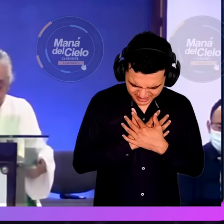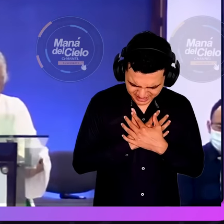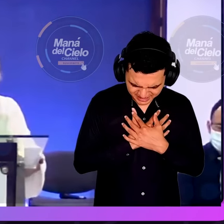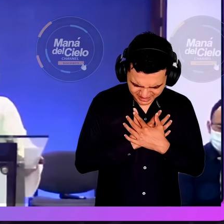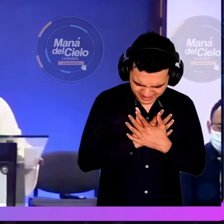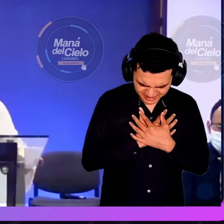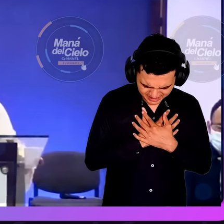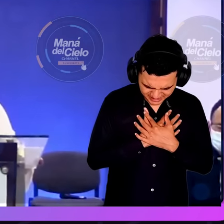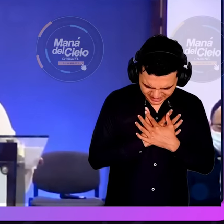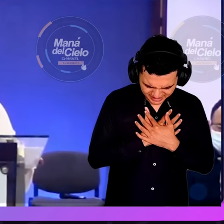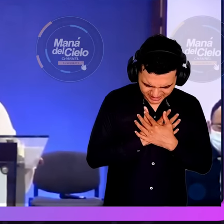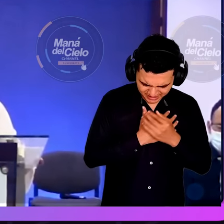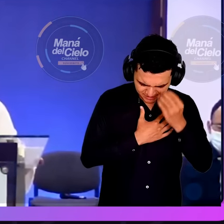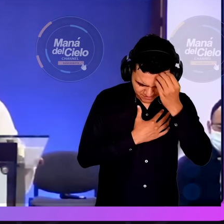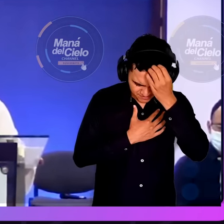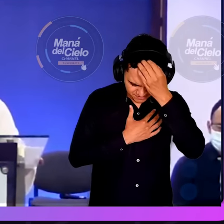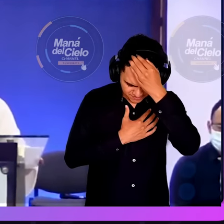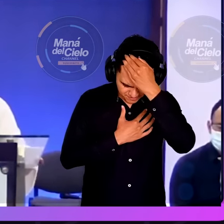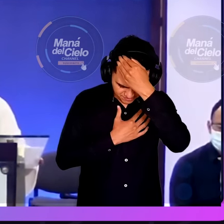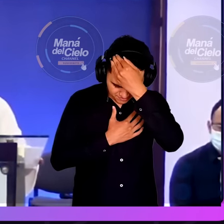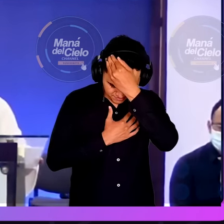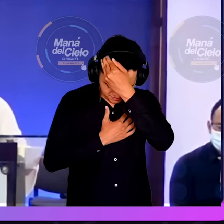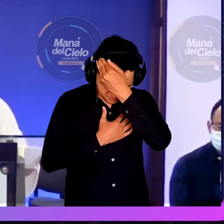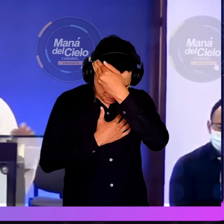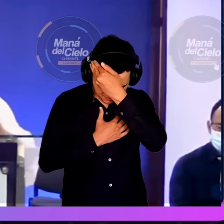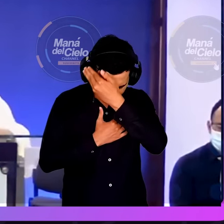¡Ayúdanos! ¡Ayúdanos!